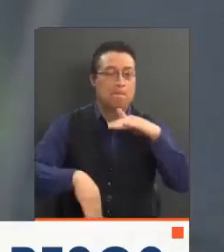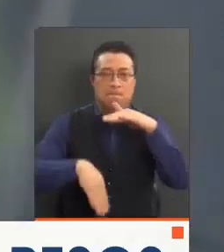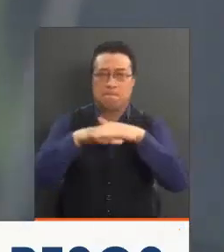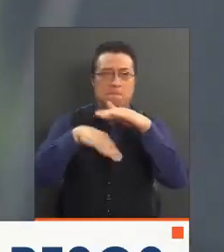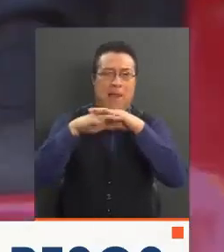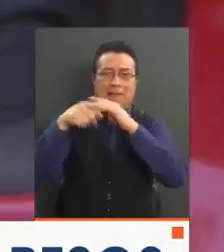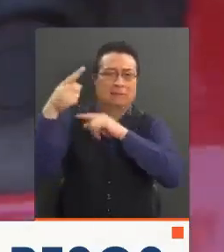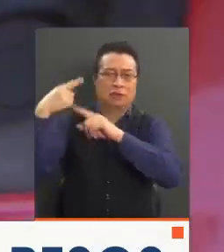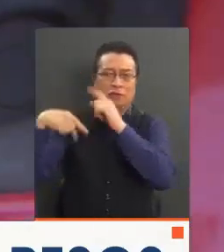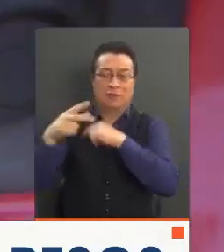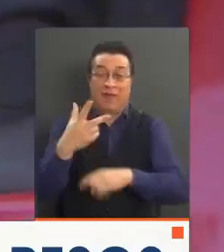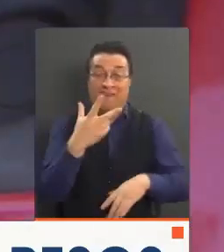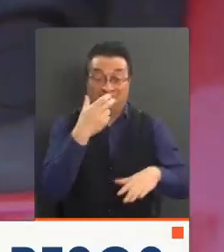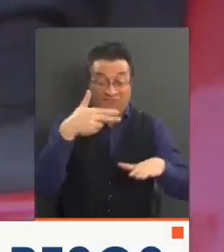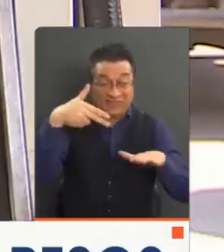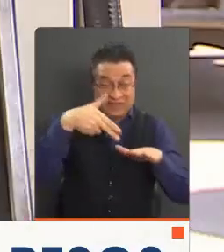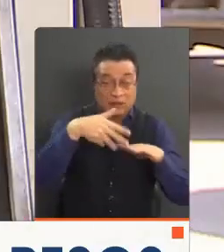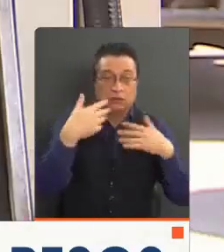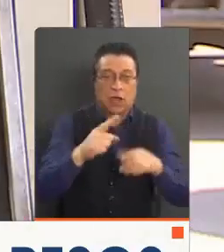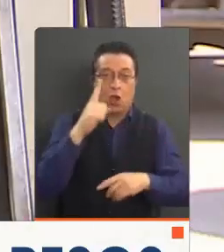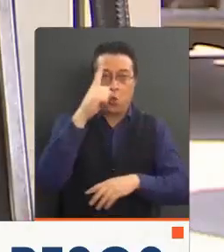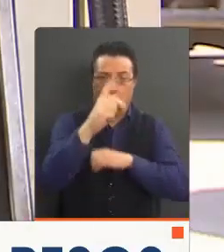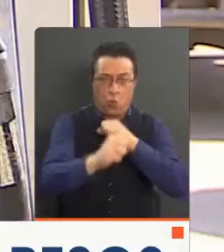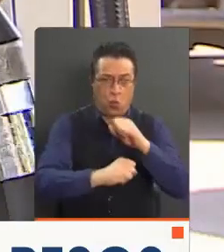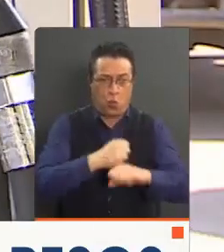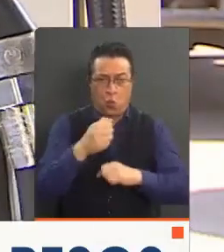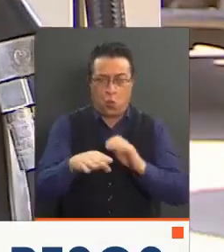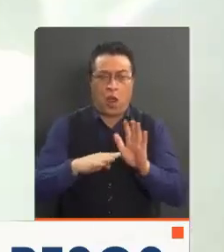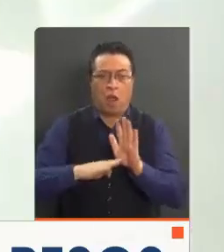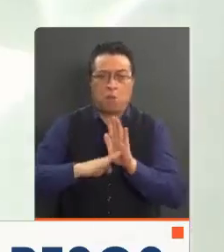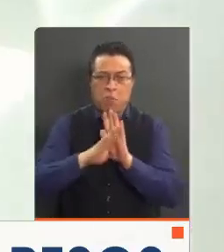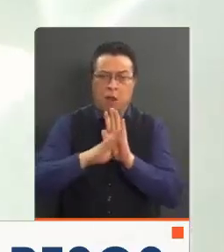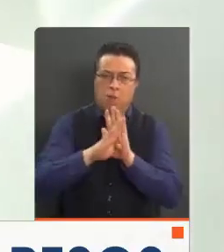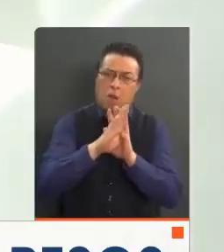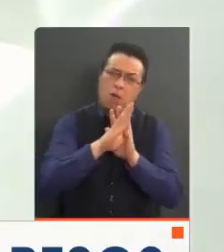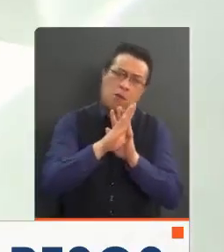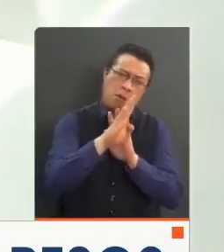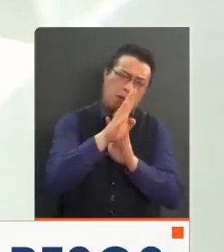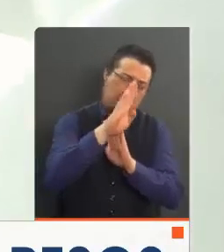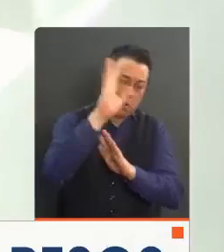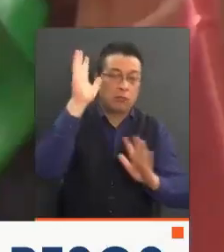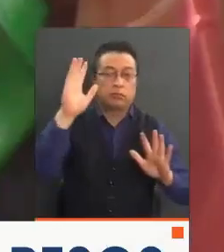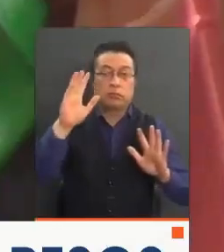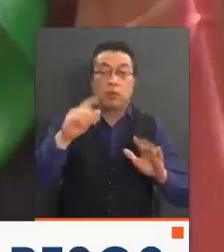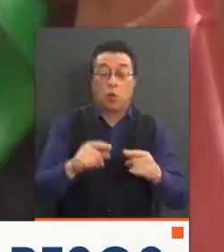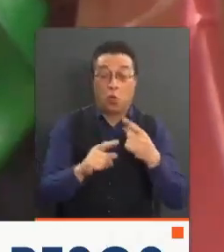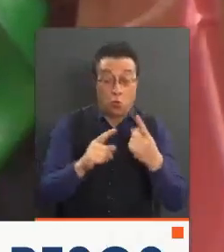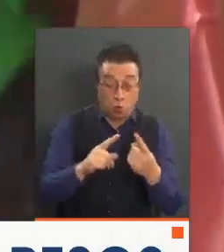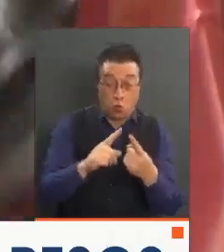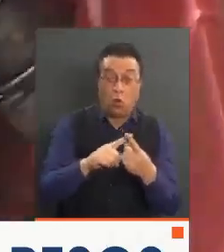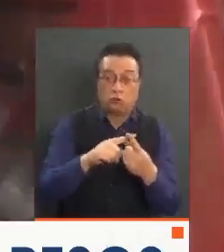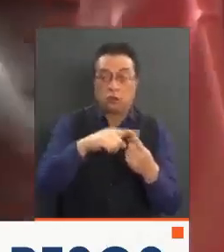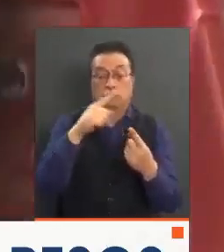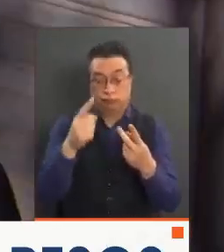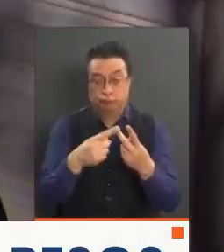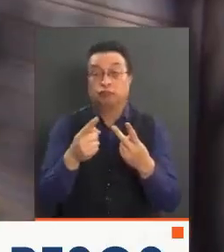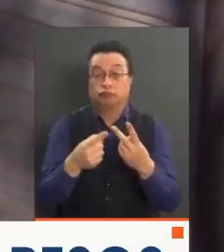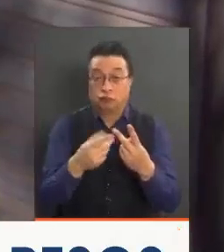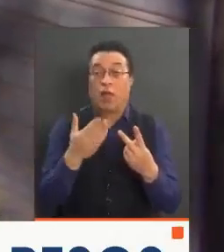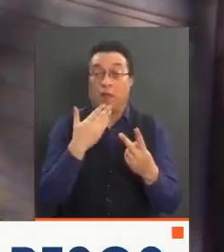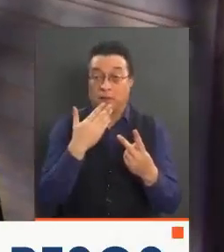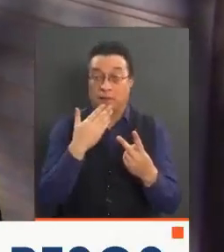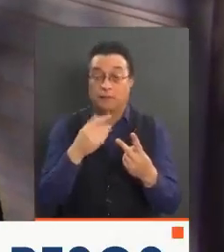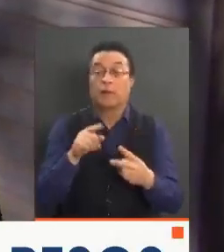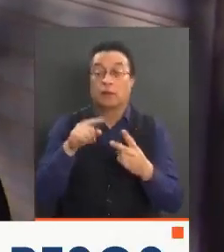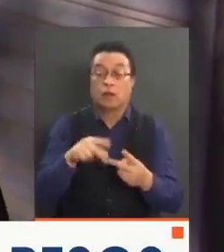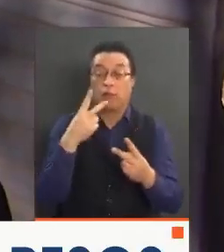y la bencina ya lleva un año de corrido con precios nunca antes vistos. Cuando hablamos de uno, no podemos dejar de mencionar al otro. Cuando sube